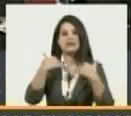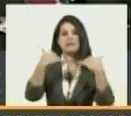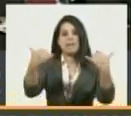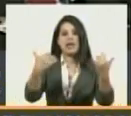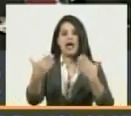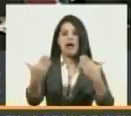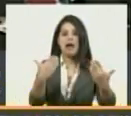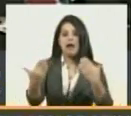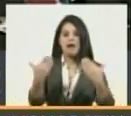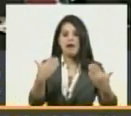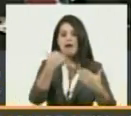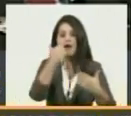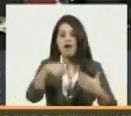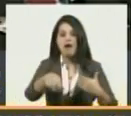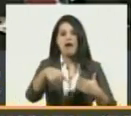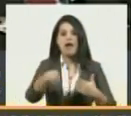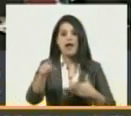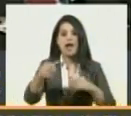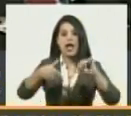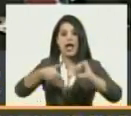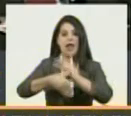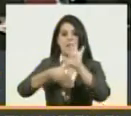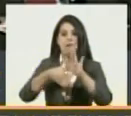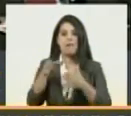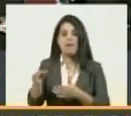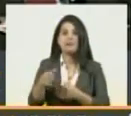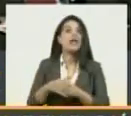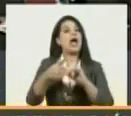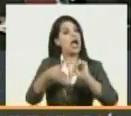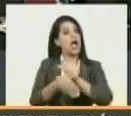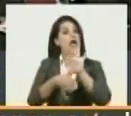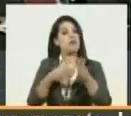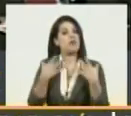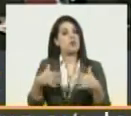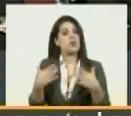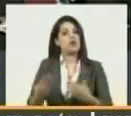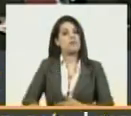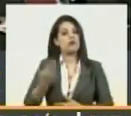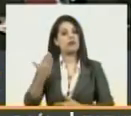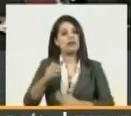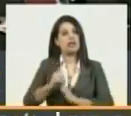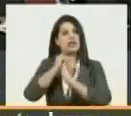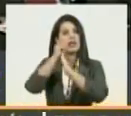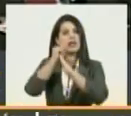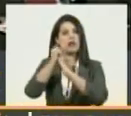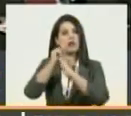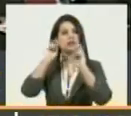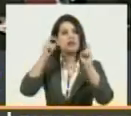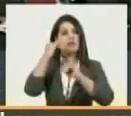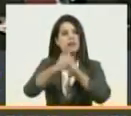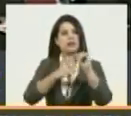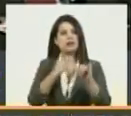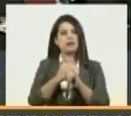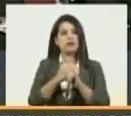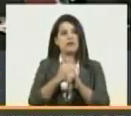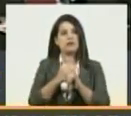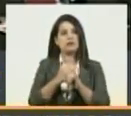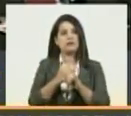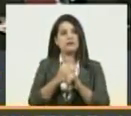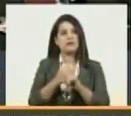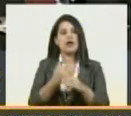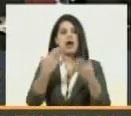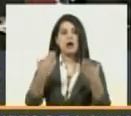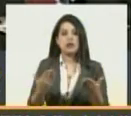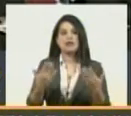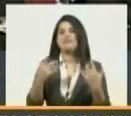este periodo. Sabemos que el ALBA está jugando un papel de liderazgo en el ámbito internacional. Es la